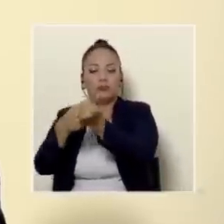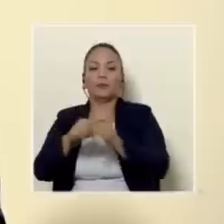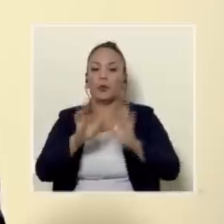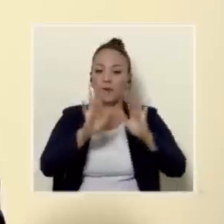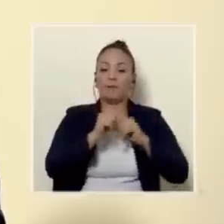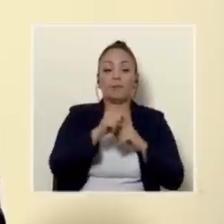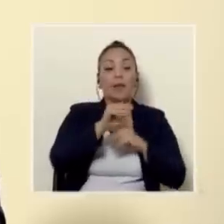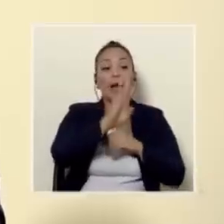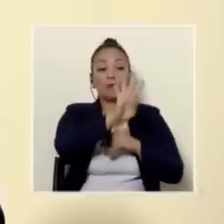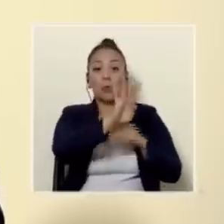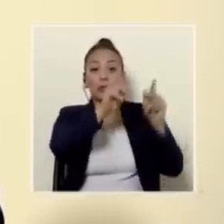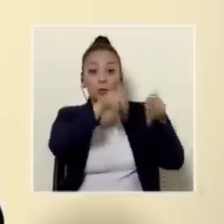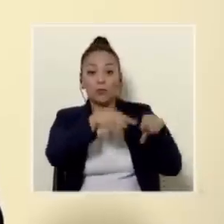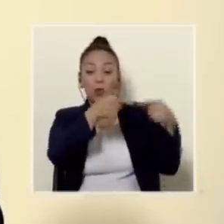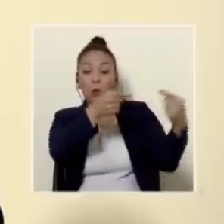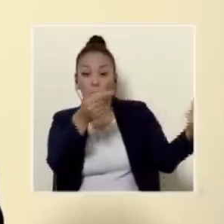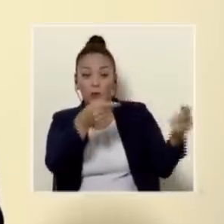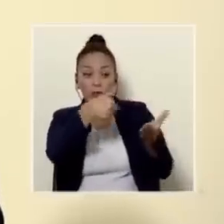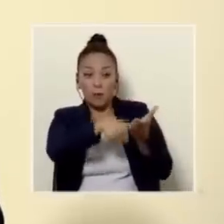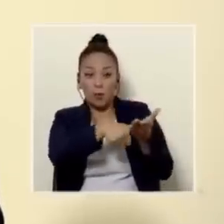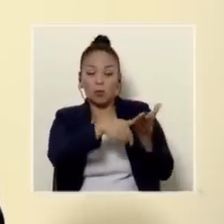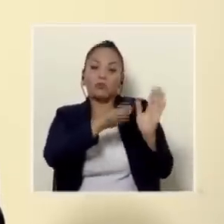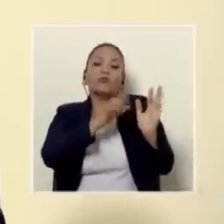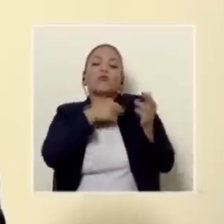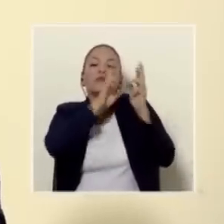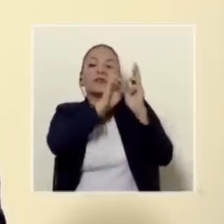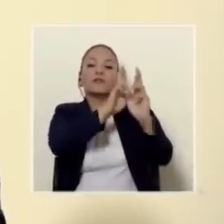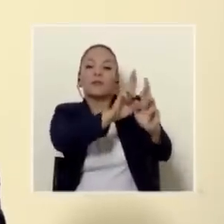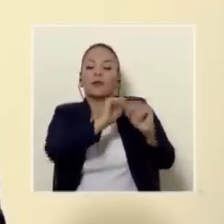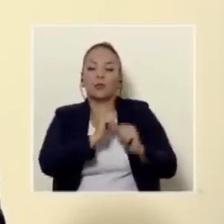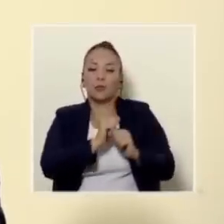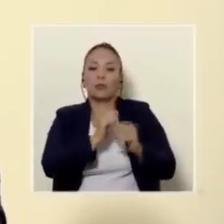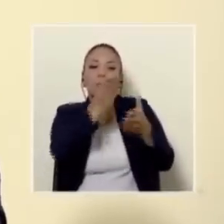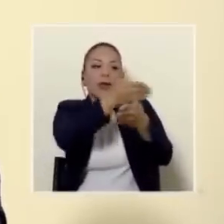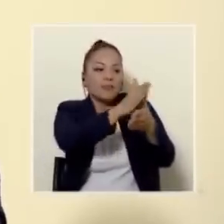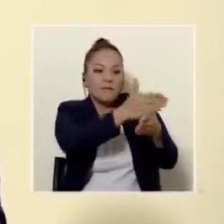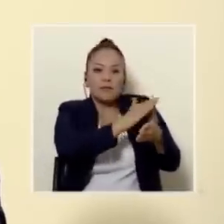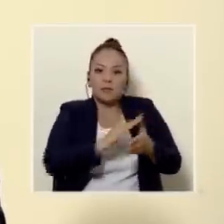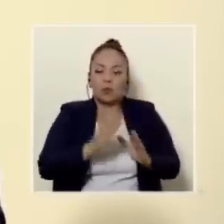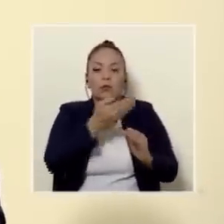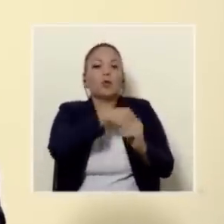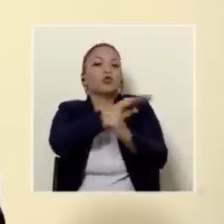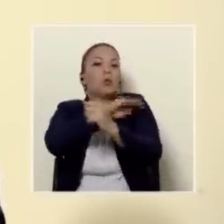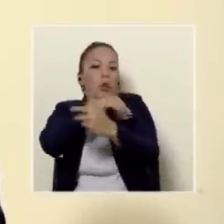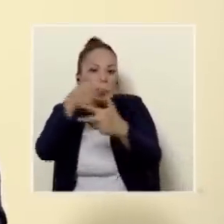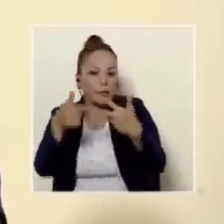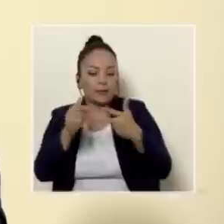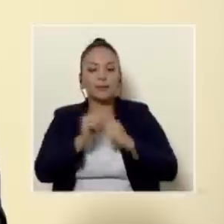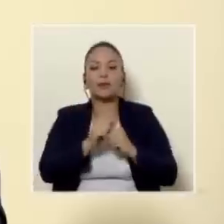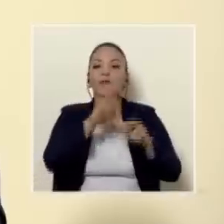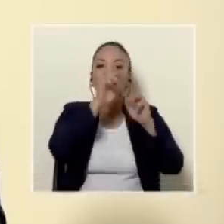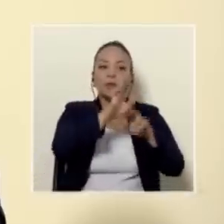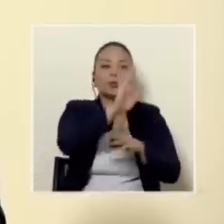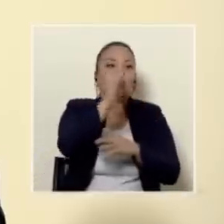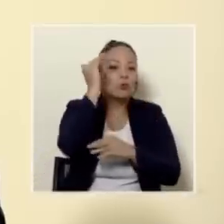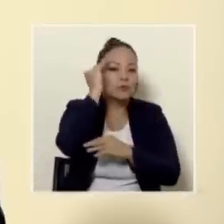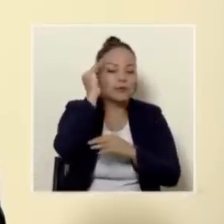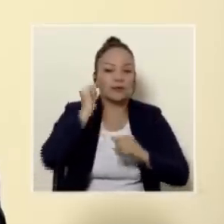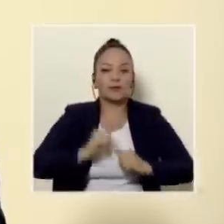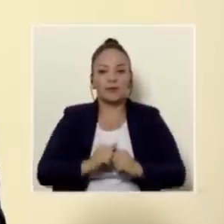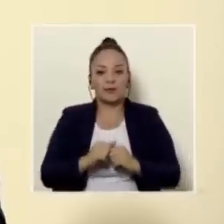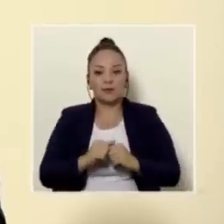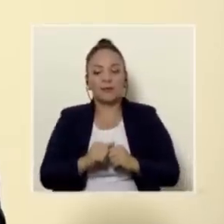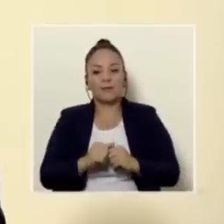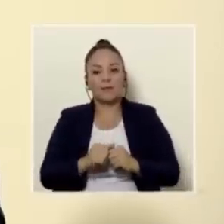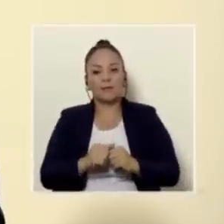que decidieron de otra manera, respeto la división de poderes, respeto sus conciencias y les